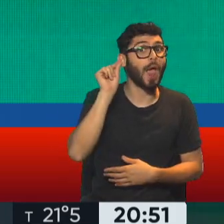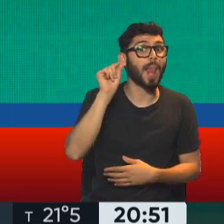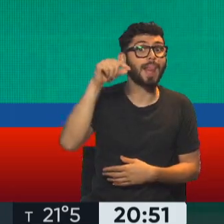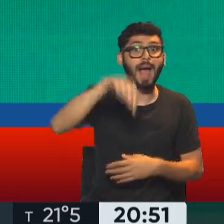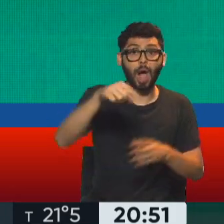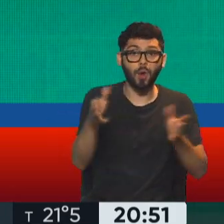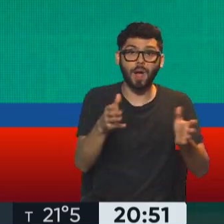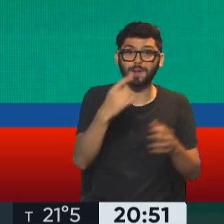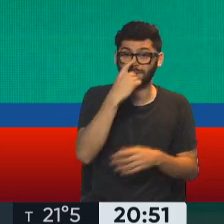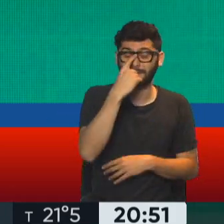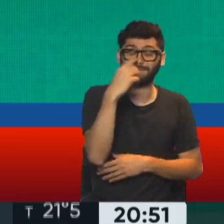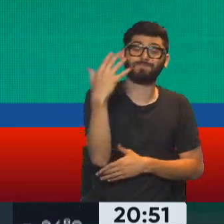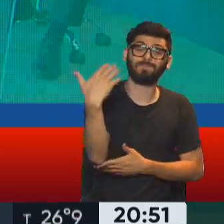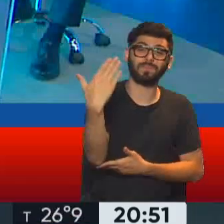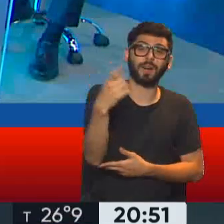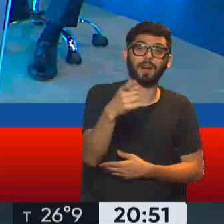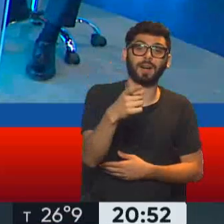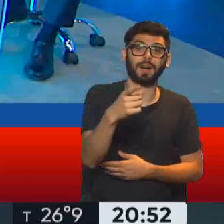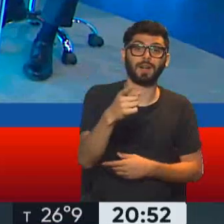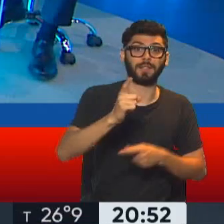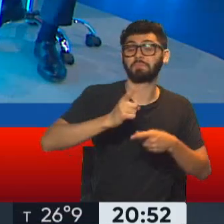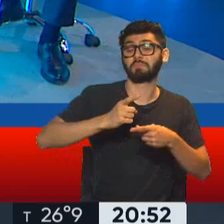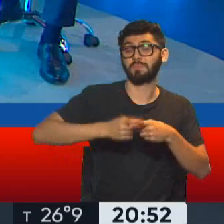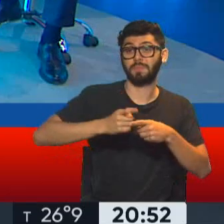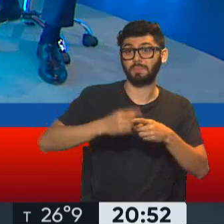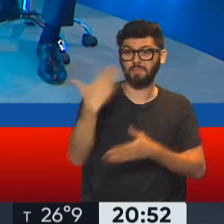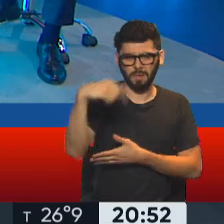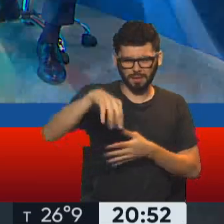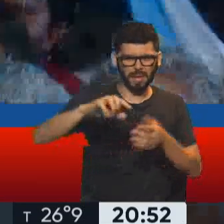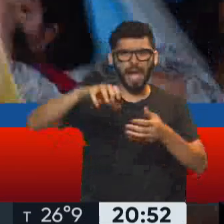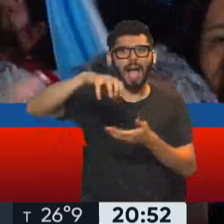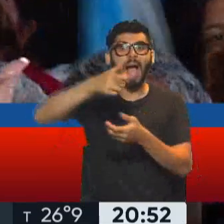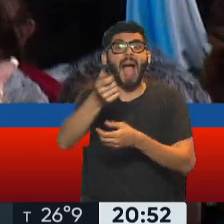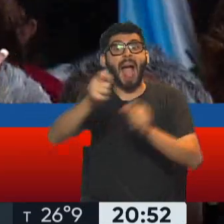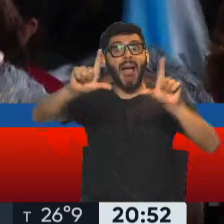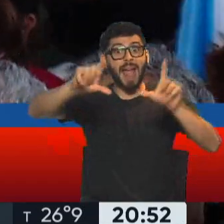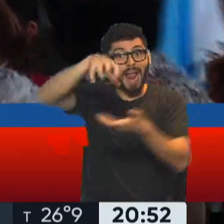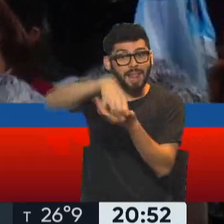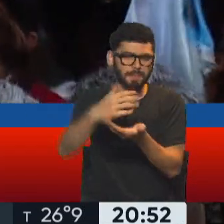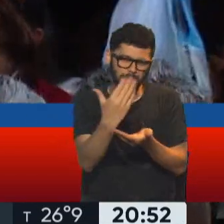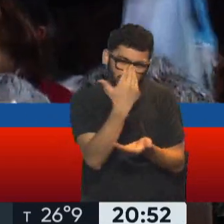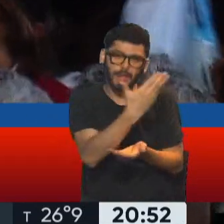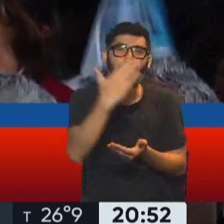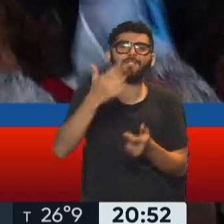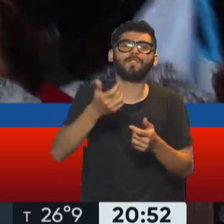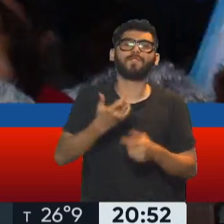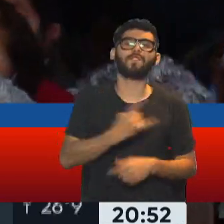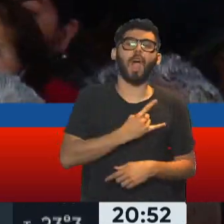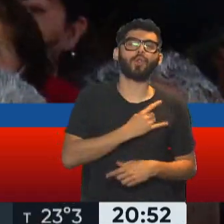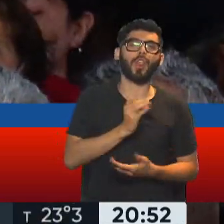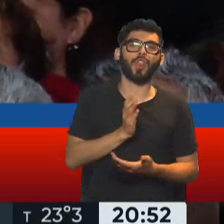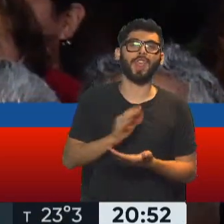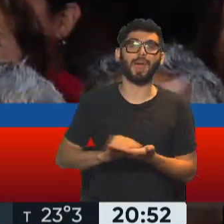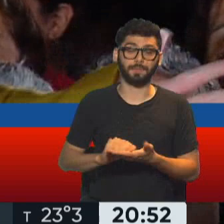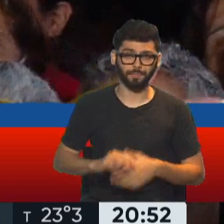este momento. Están llevando adelante este acto de campaña aquí cerquita del canal, pegado a la Facultad de Derecho. Le dijimos basta y